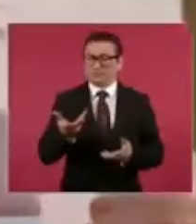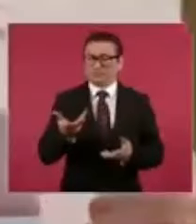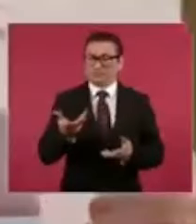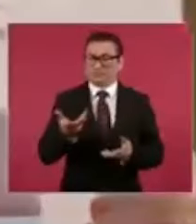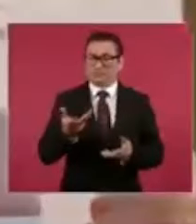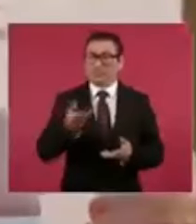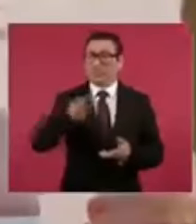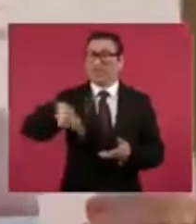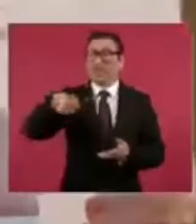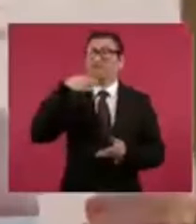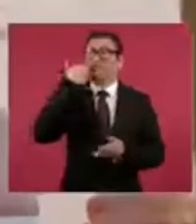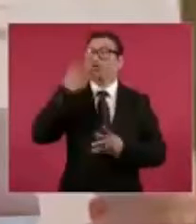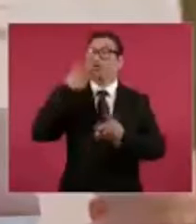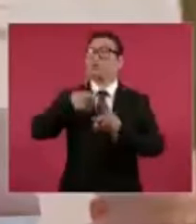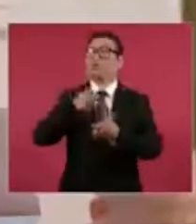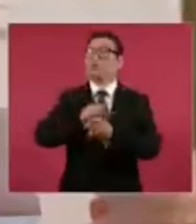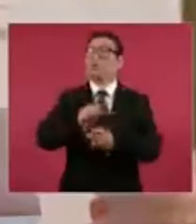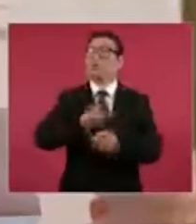quieren llegar?